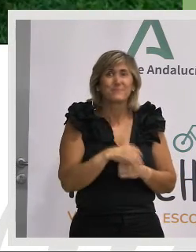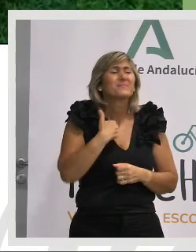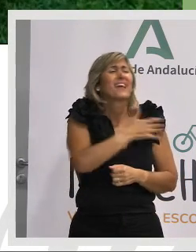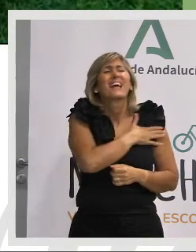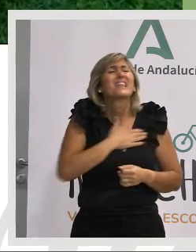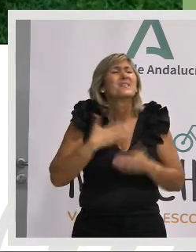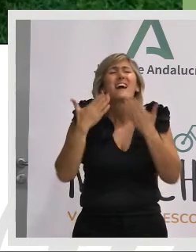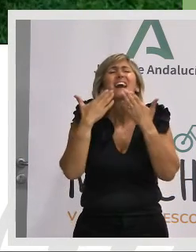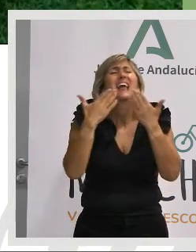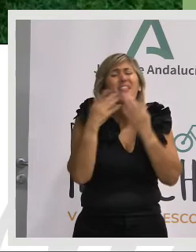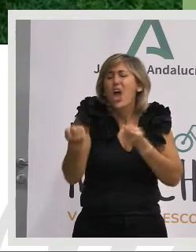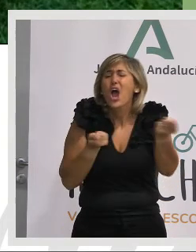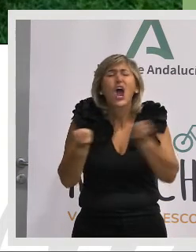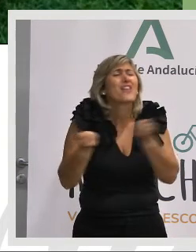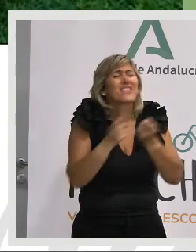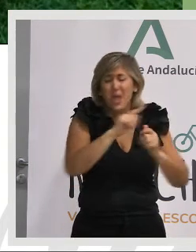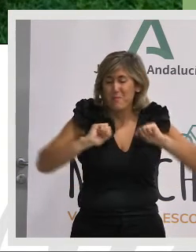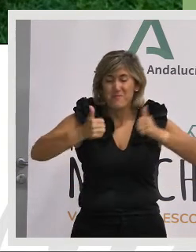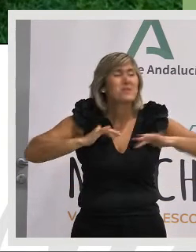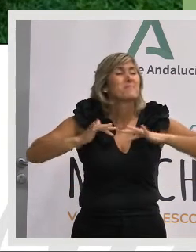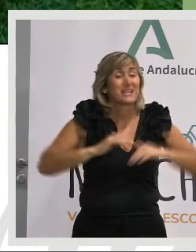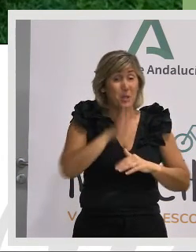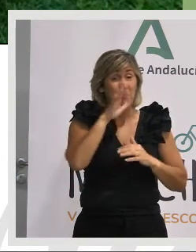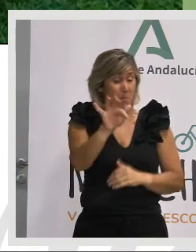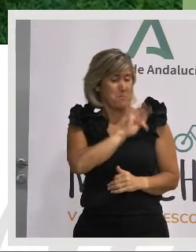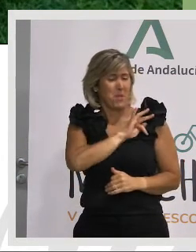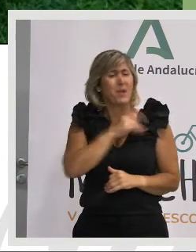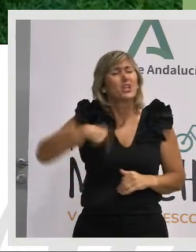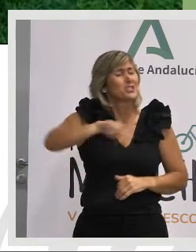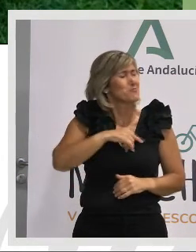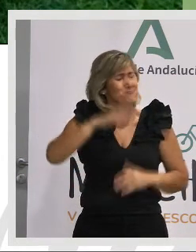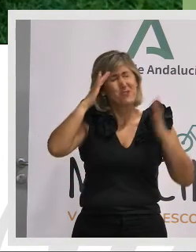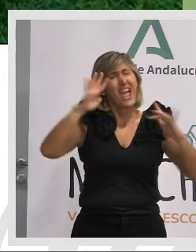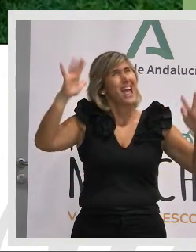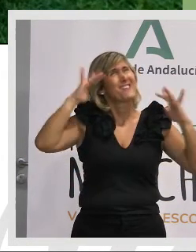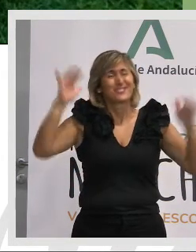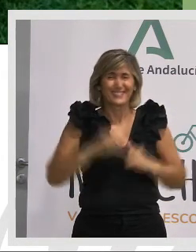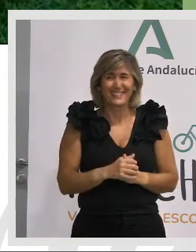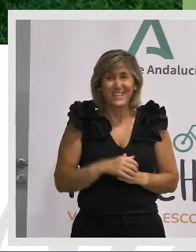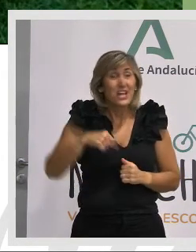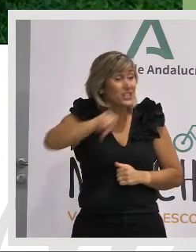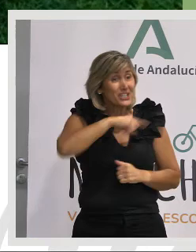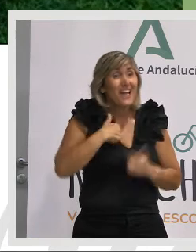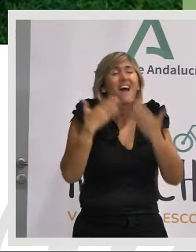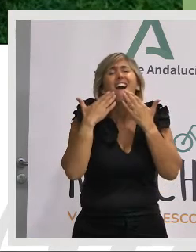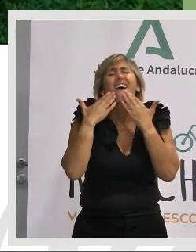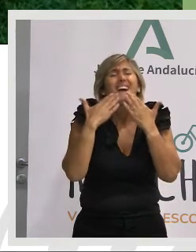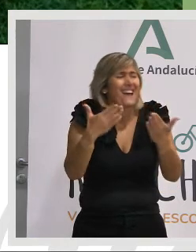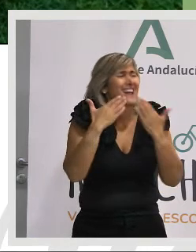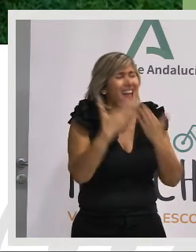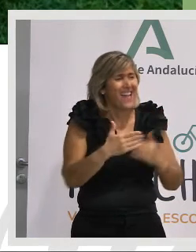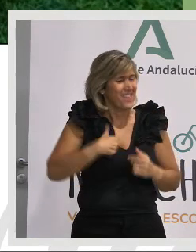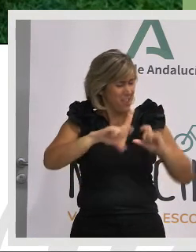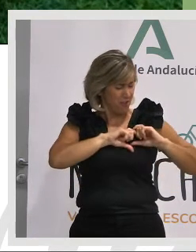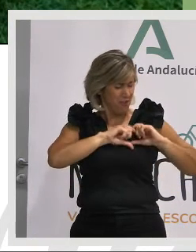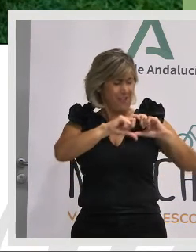Gracias a los coordinadores de Ponte en Marcha por este premio. Nos ha hecho mucha ilusión. Os damos las gracias de corazón, ya que llevamos muchos